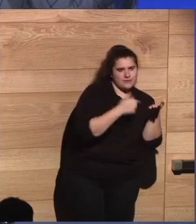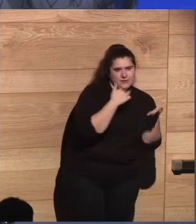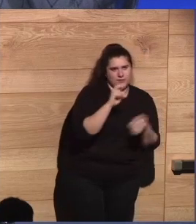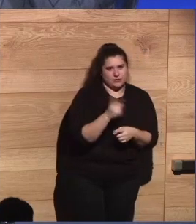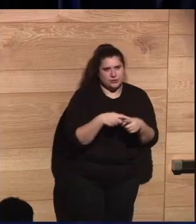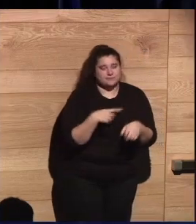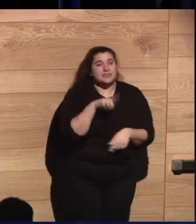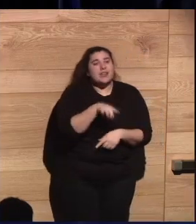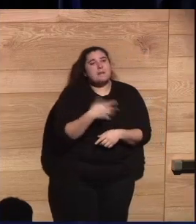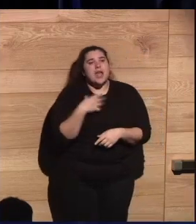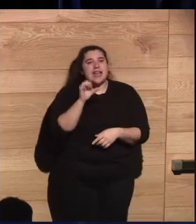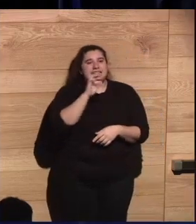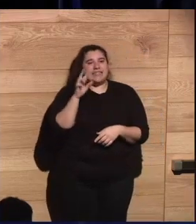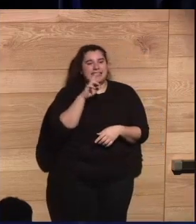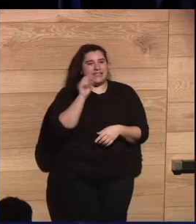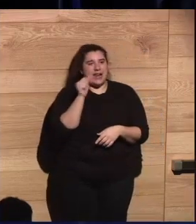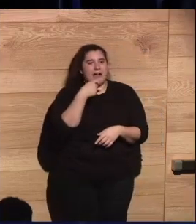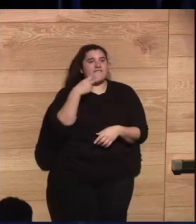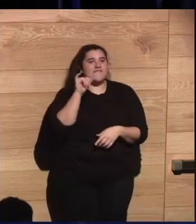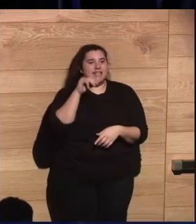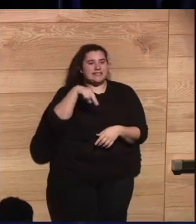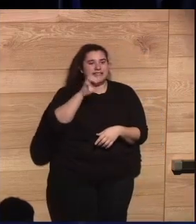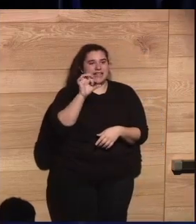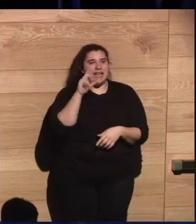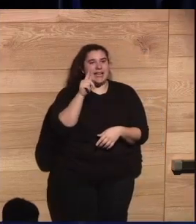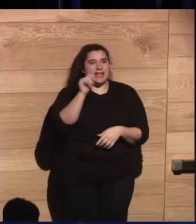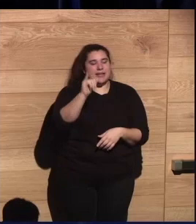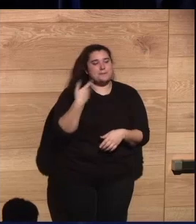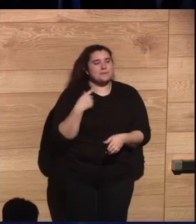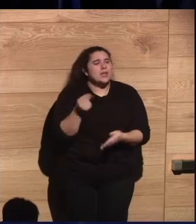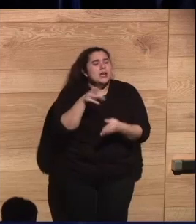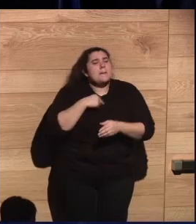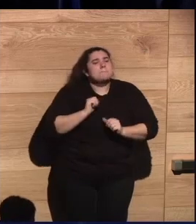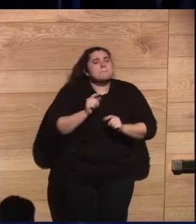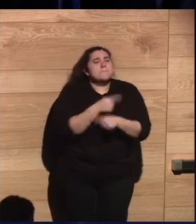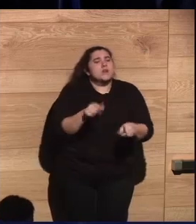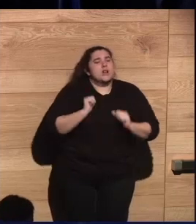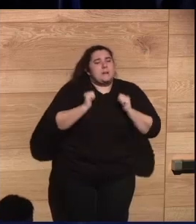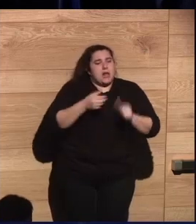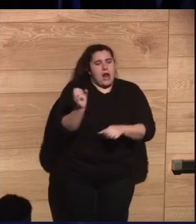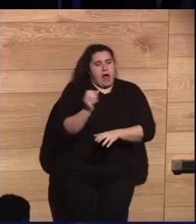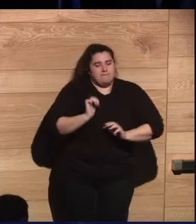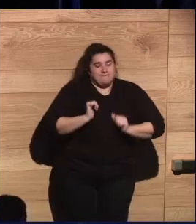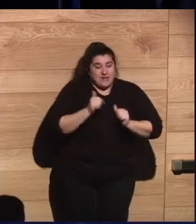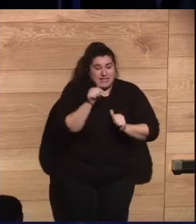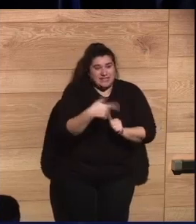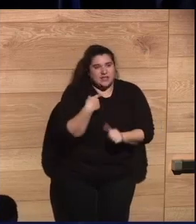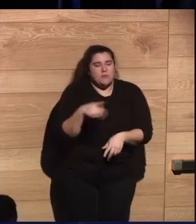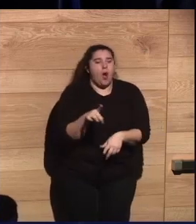cuando empieza a revolucionar la música desde dentro, lo empieza a hacer con motivos de melodías populares